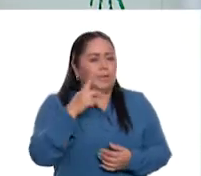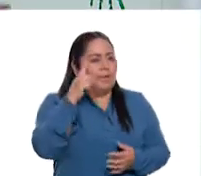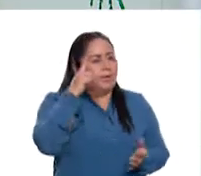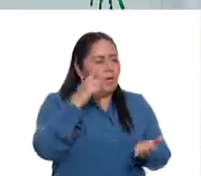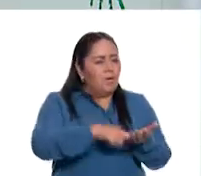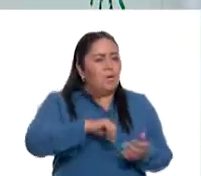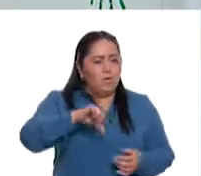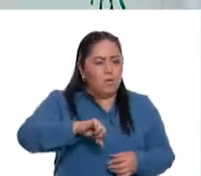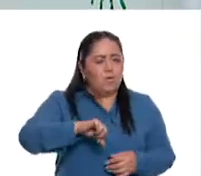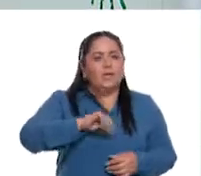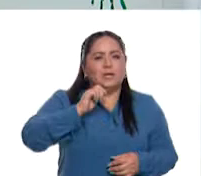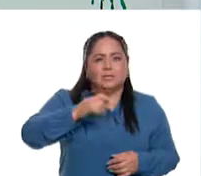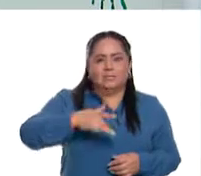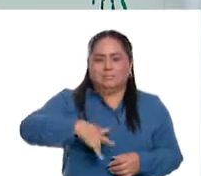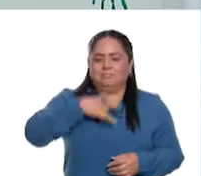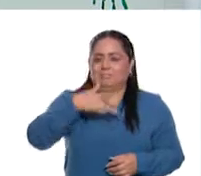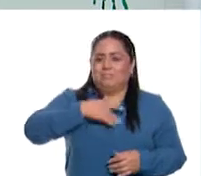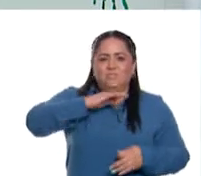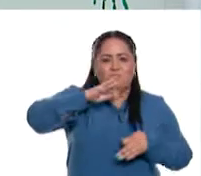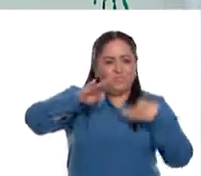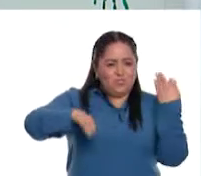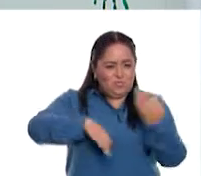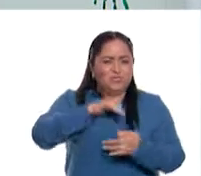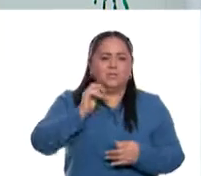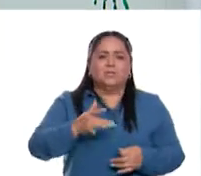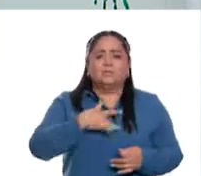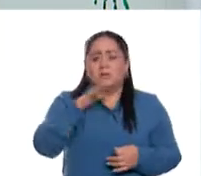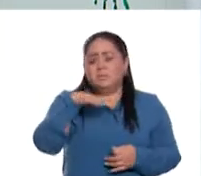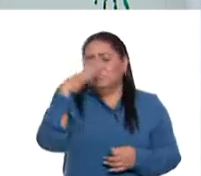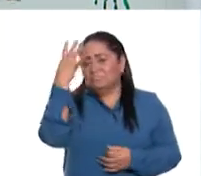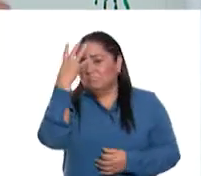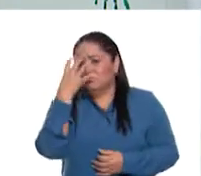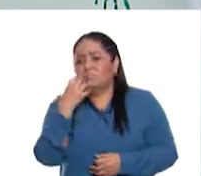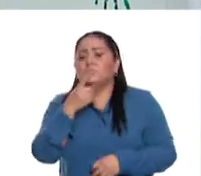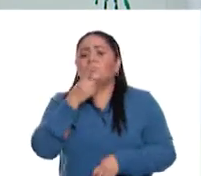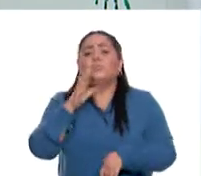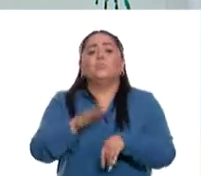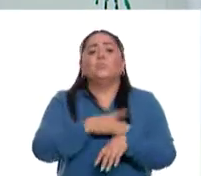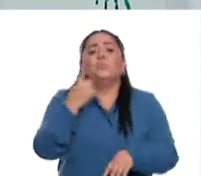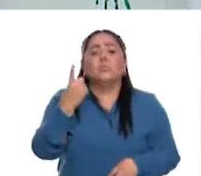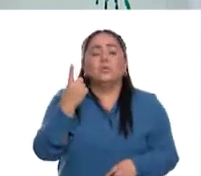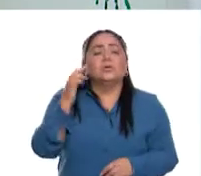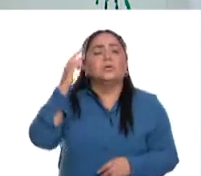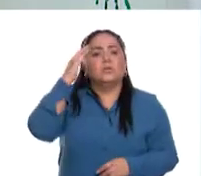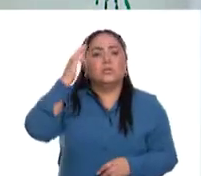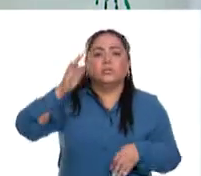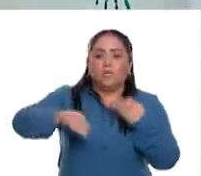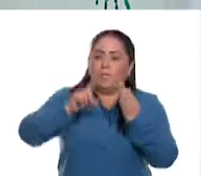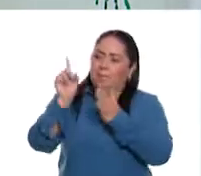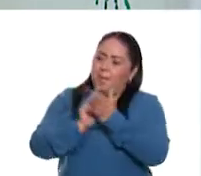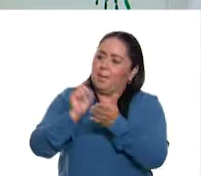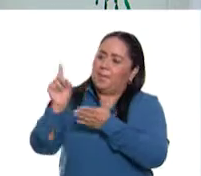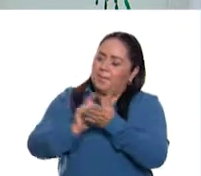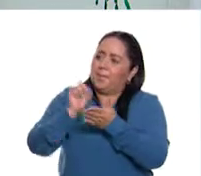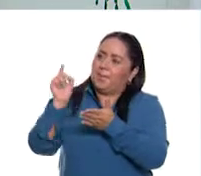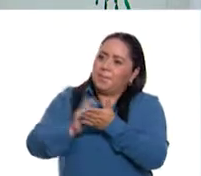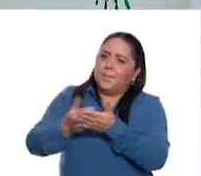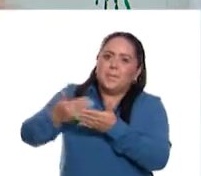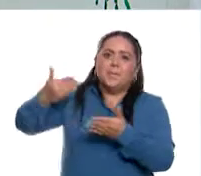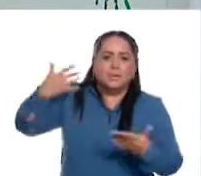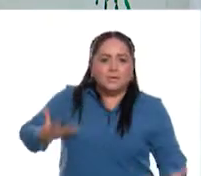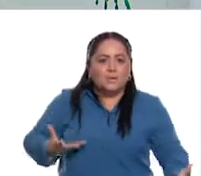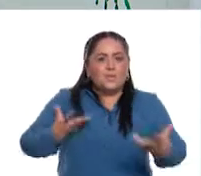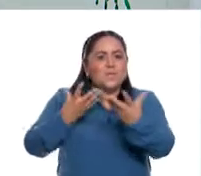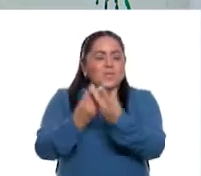todos experimentamos este estado de ánimo. Nos sentimos nostálgicos porque recordamos todos los meses que pasamos juntos y